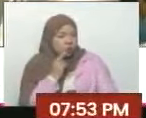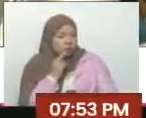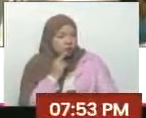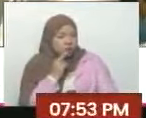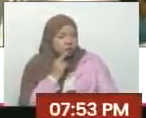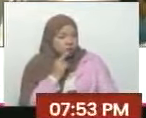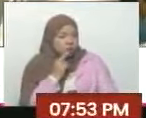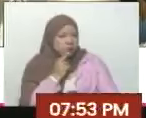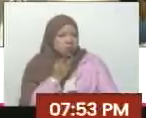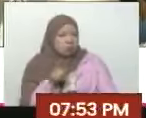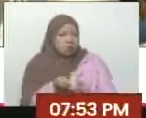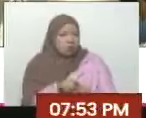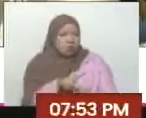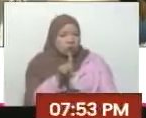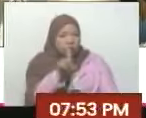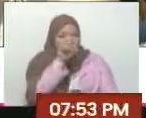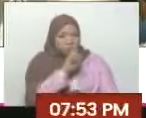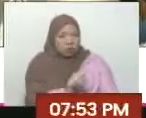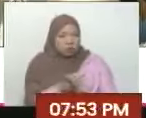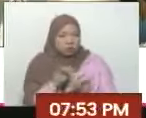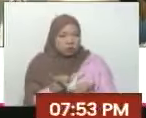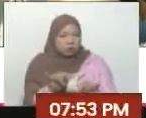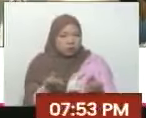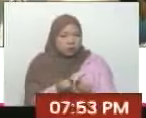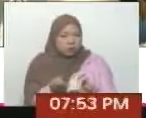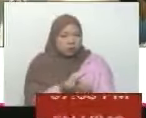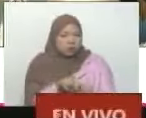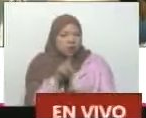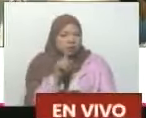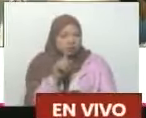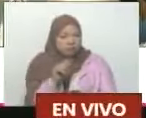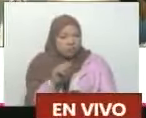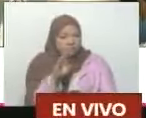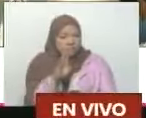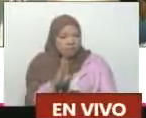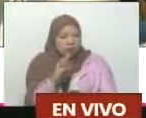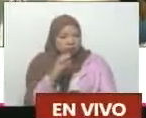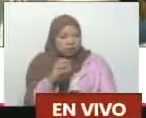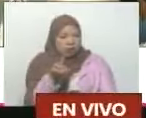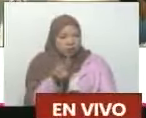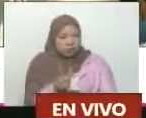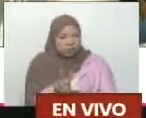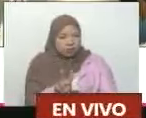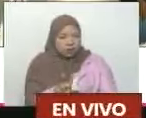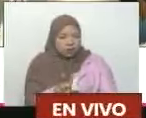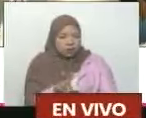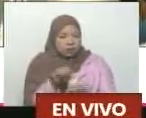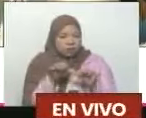Estamos casi que vamos a cumplir un año con el mismo tipo de cambio. Sustentable, sustentado.